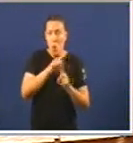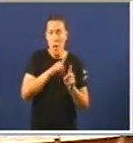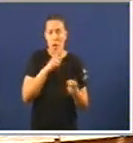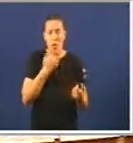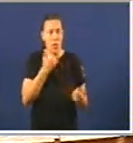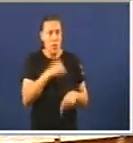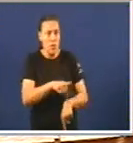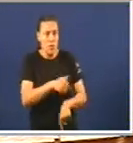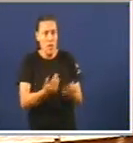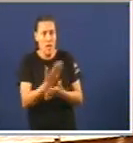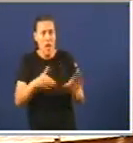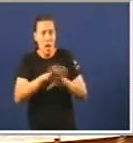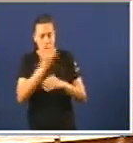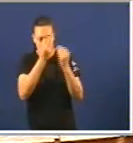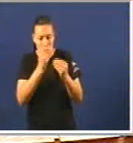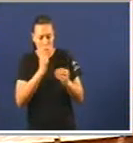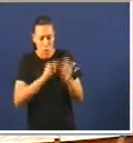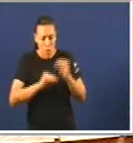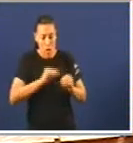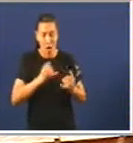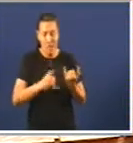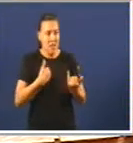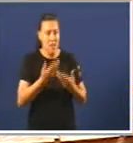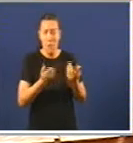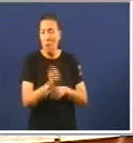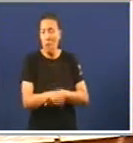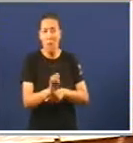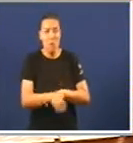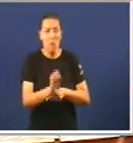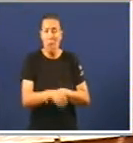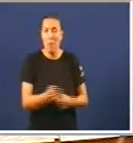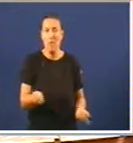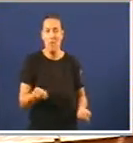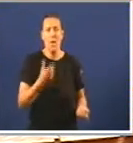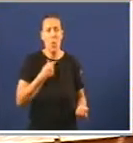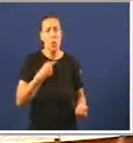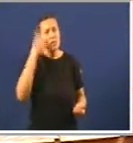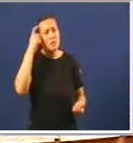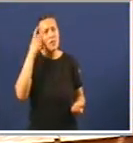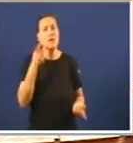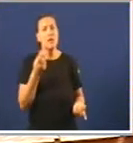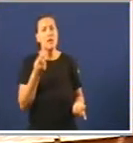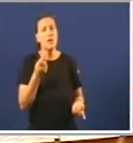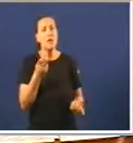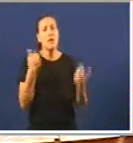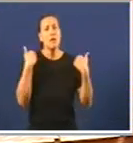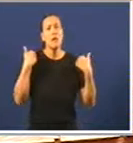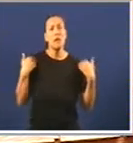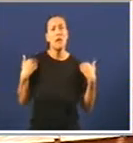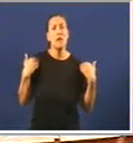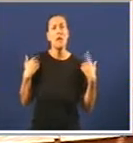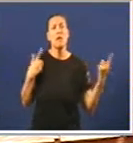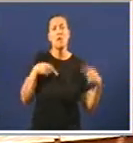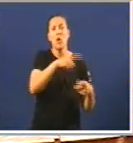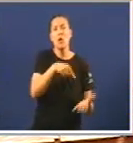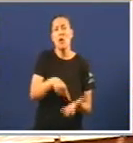ocupados día e noite. Sin embargo, non fixeron caso. A nos gustaríanos saber que responsabilidades van exixir